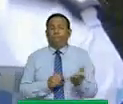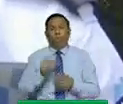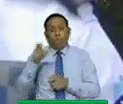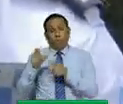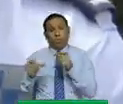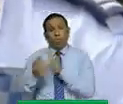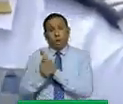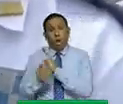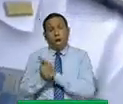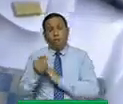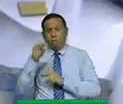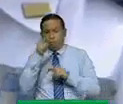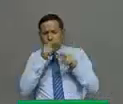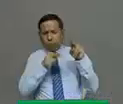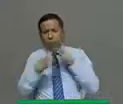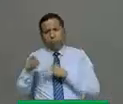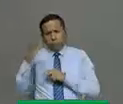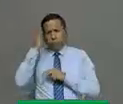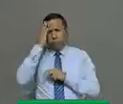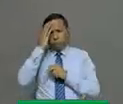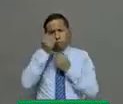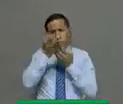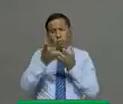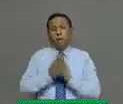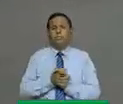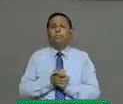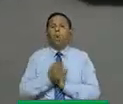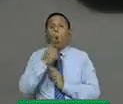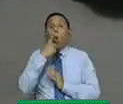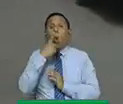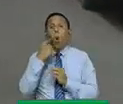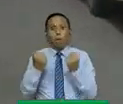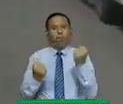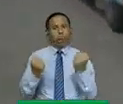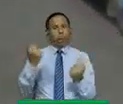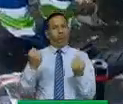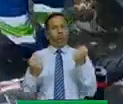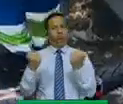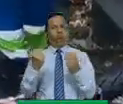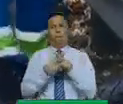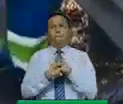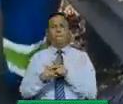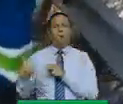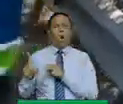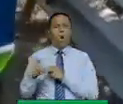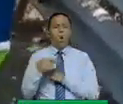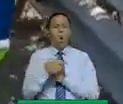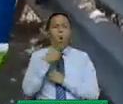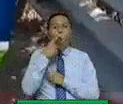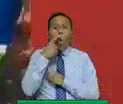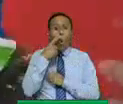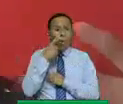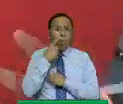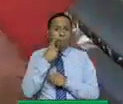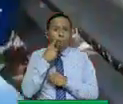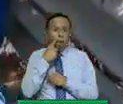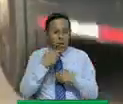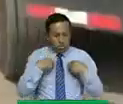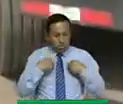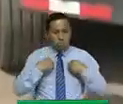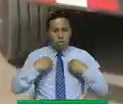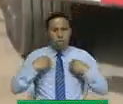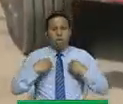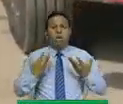veredicto final en este caso. El conductor del camión abandonó el sitio de la novedad. El padre de familia fallecido vestía camiseta y chompa con